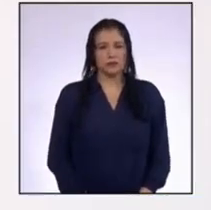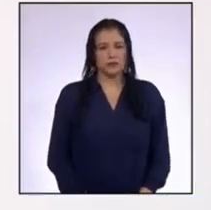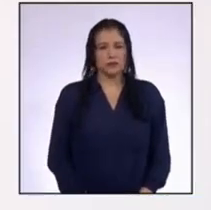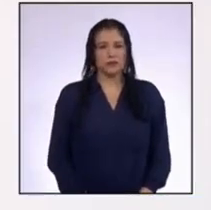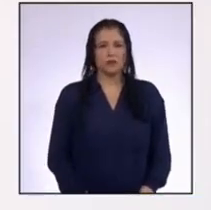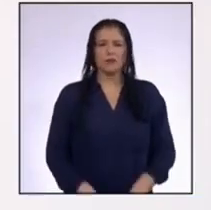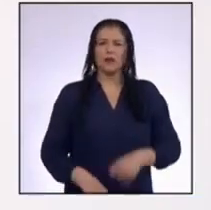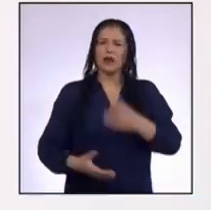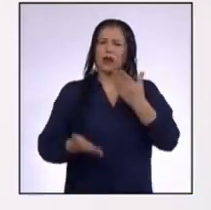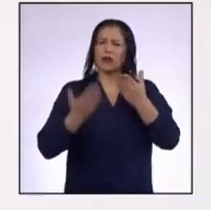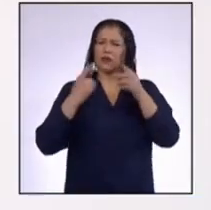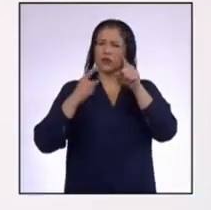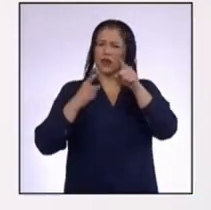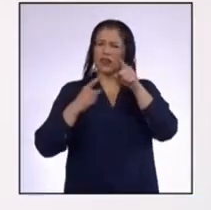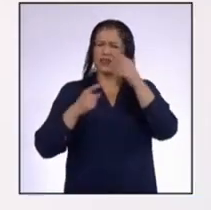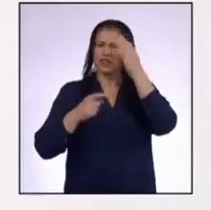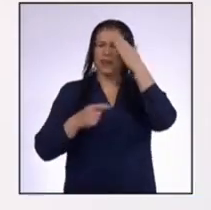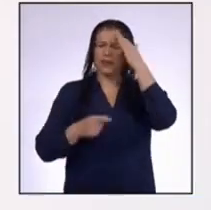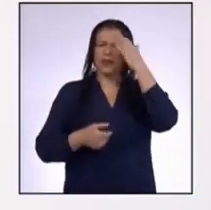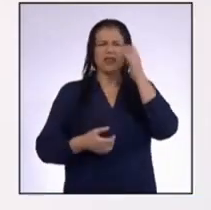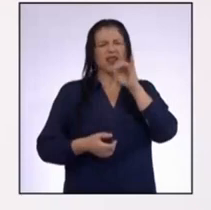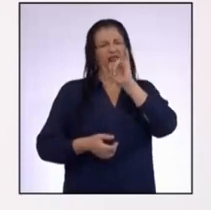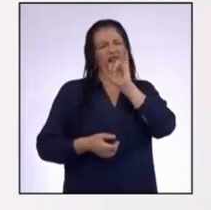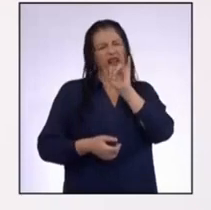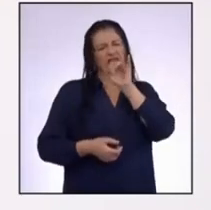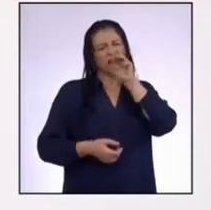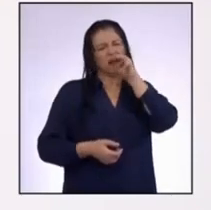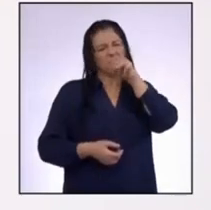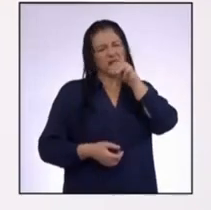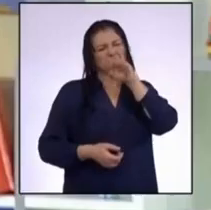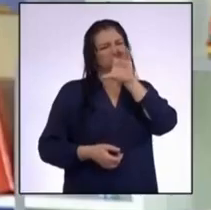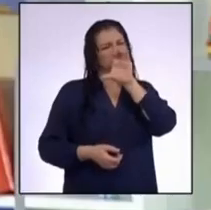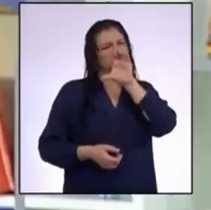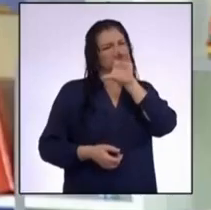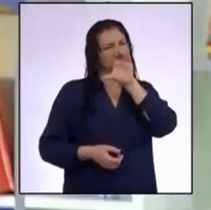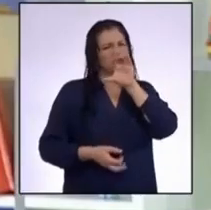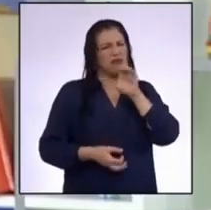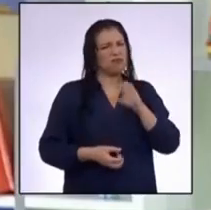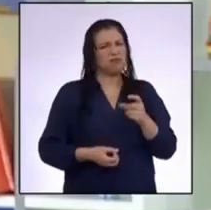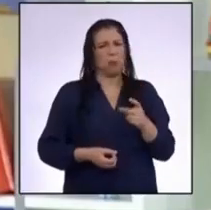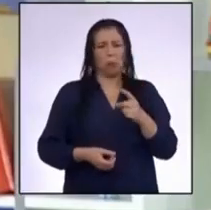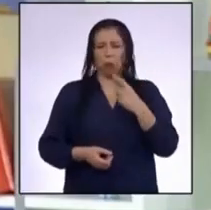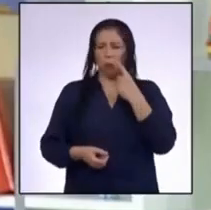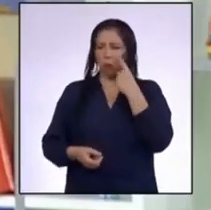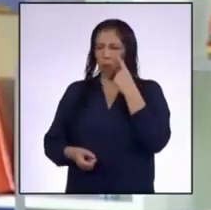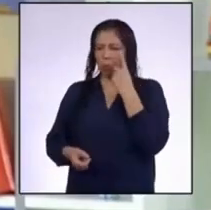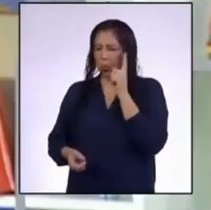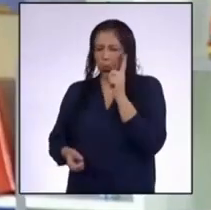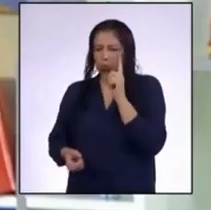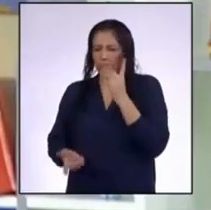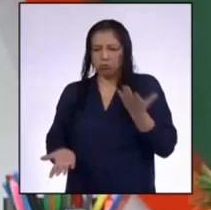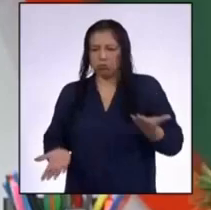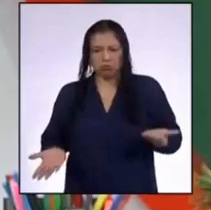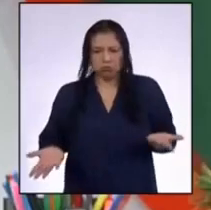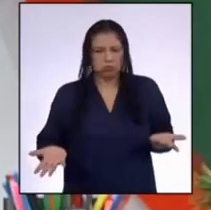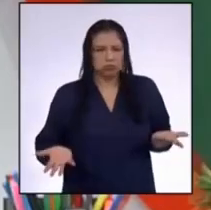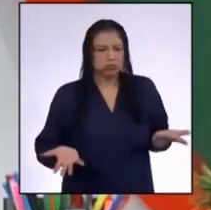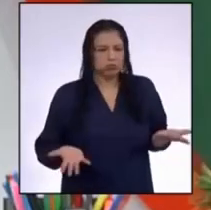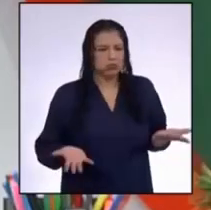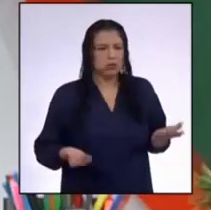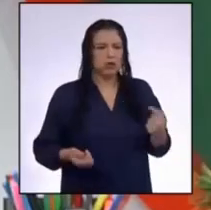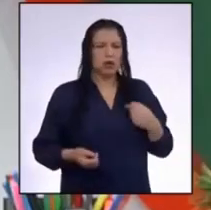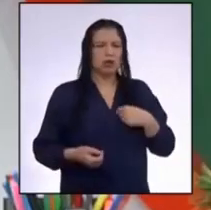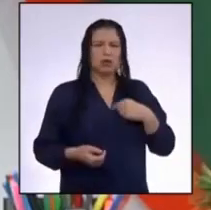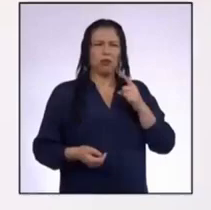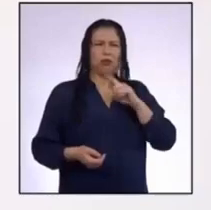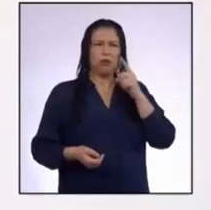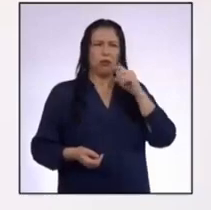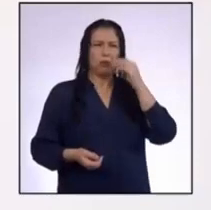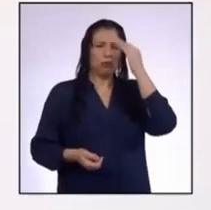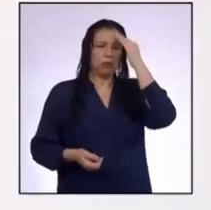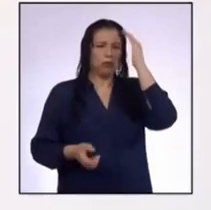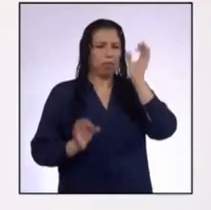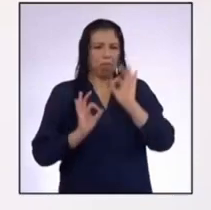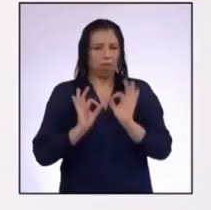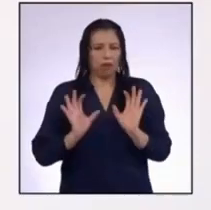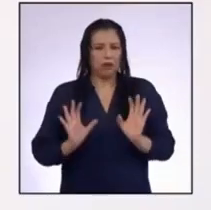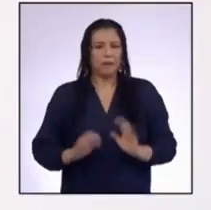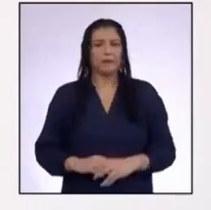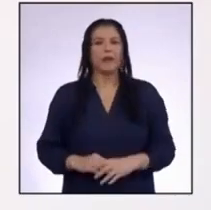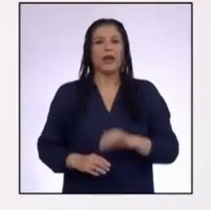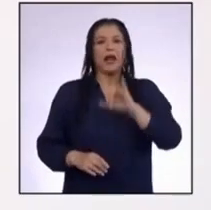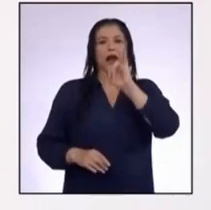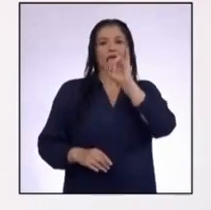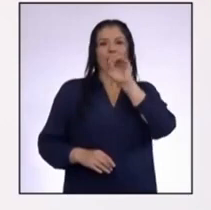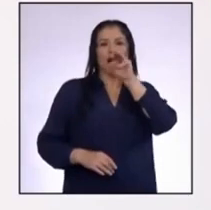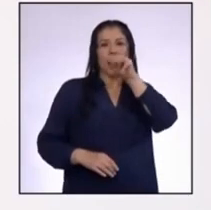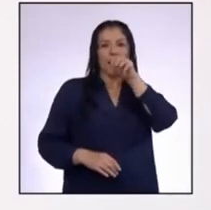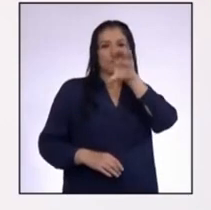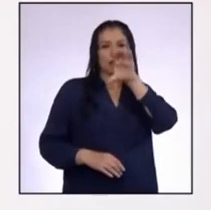¿Habían escuchado hablar del índice de masa corporal antes? No, yo nunca. Creo que yo tampoco. Bueno, el